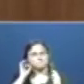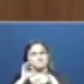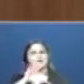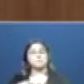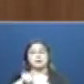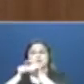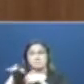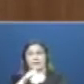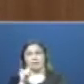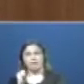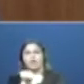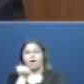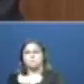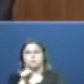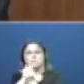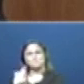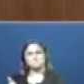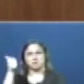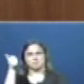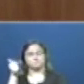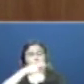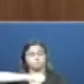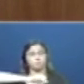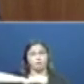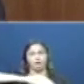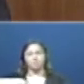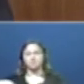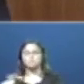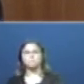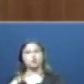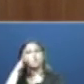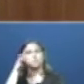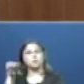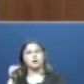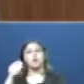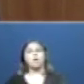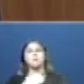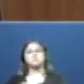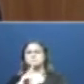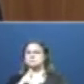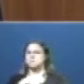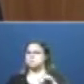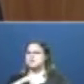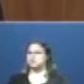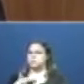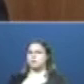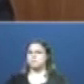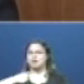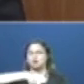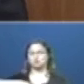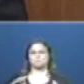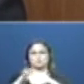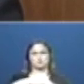las ya existentes esta adaptación al medio rural es un paso importante en el cambio que se viene dando a nuestra arquitectura